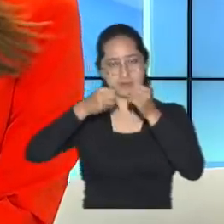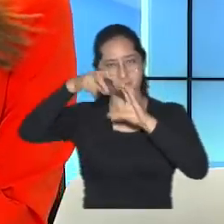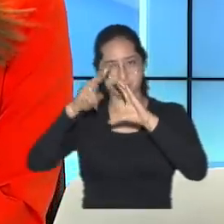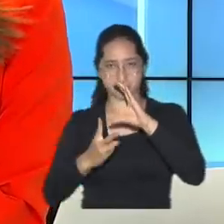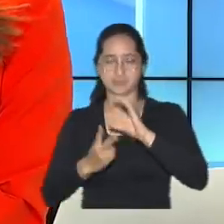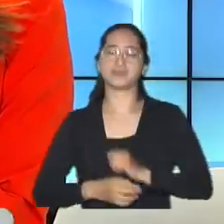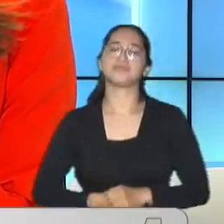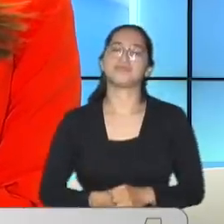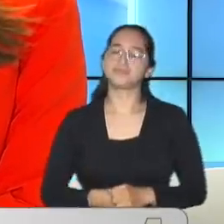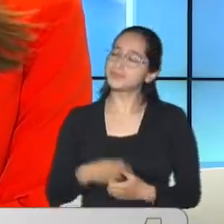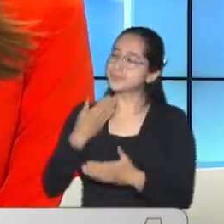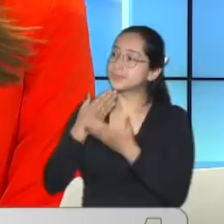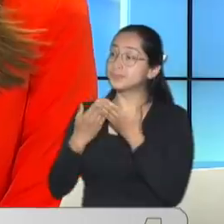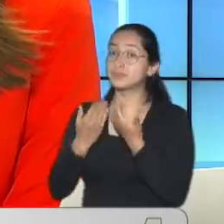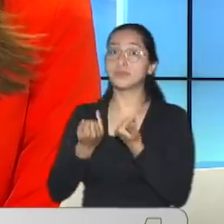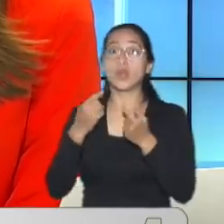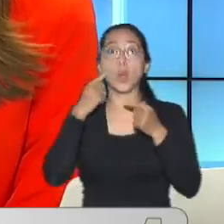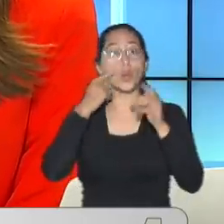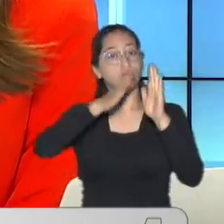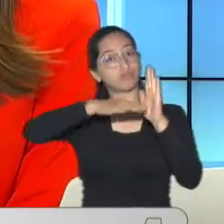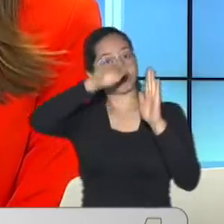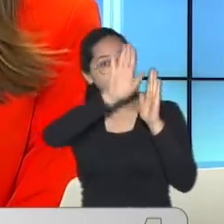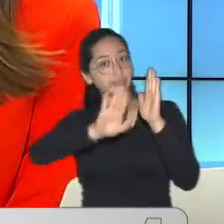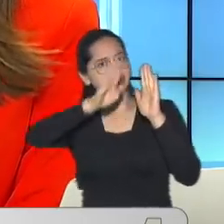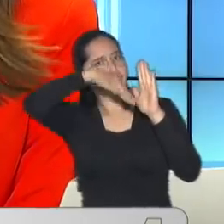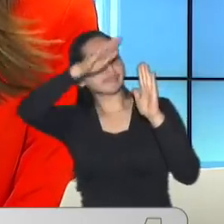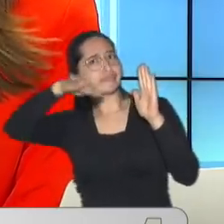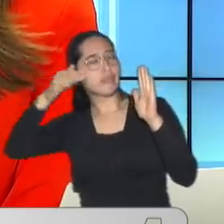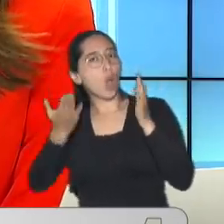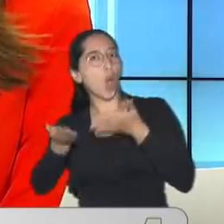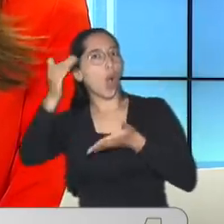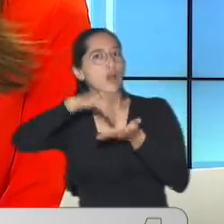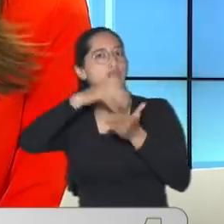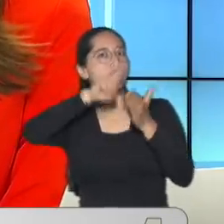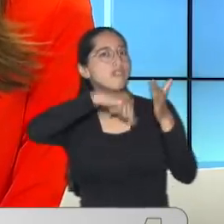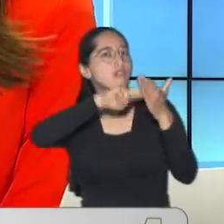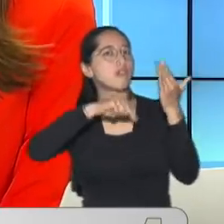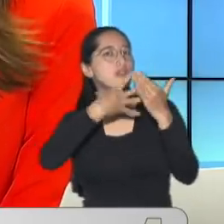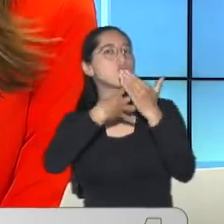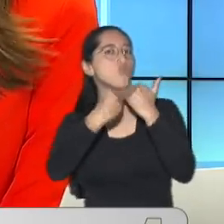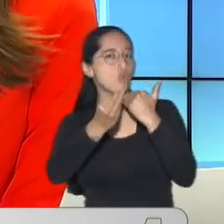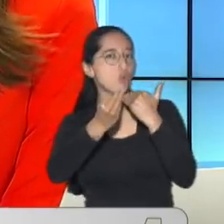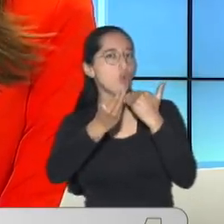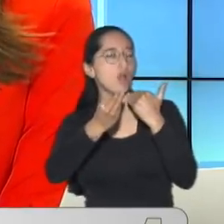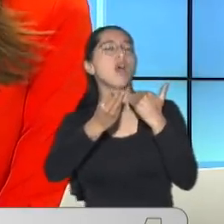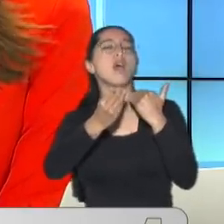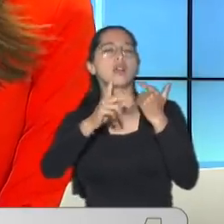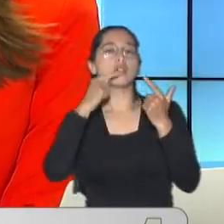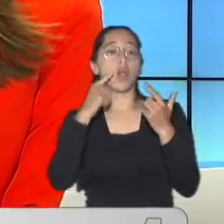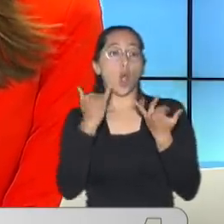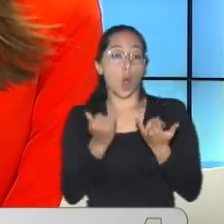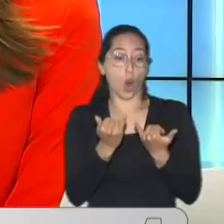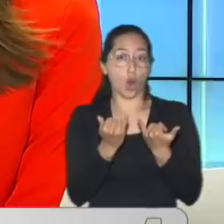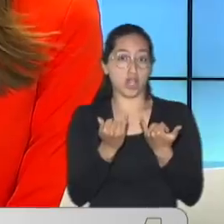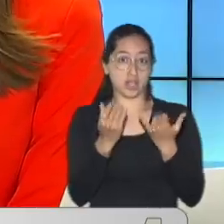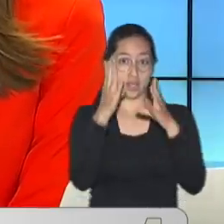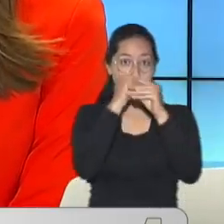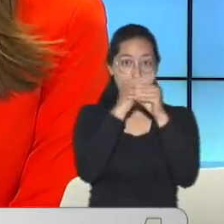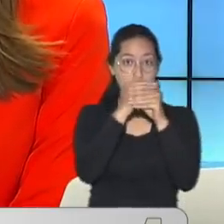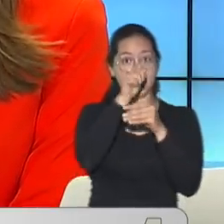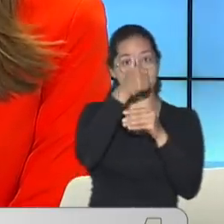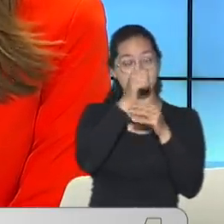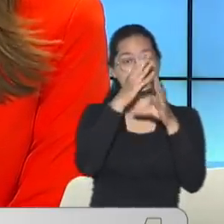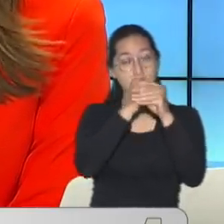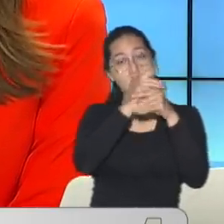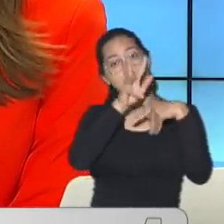gracias. Antioquia nuevamente bajo toques de queda. Serán nocturnos desde hoy hasta el próximo martes. La medida empieza a las 10 de la